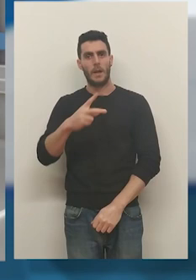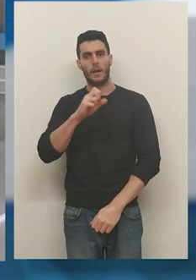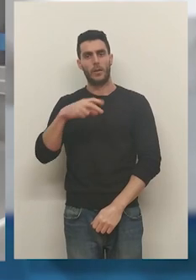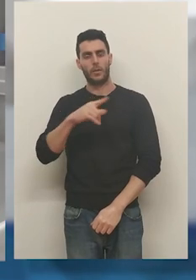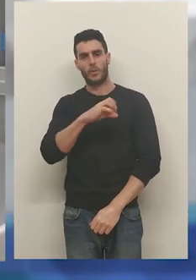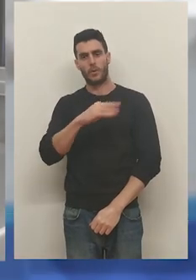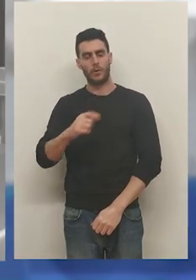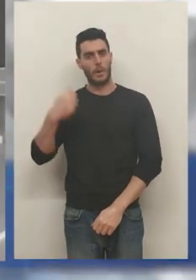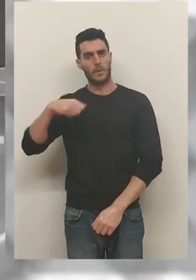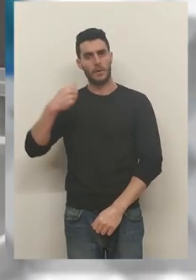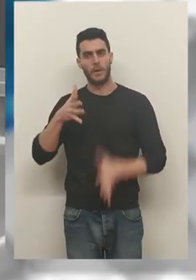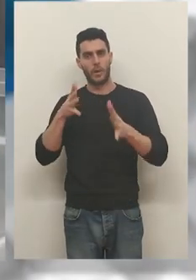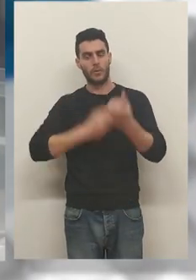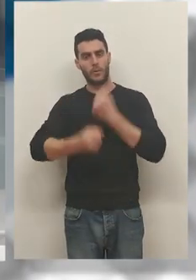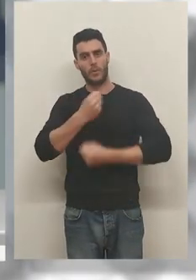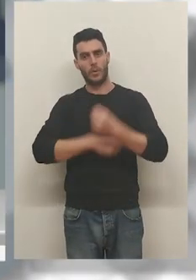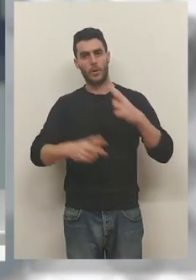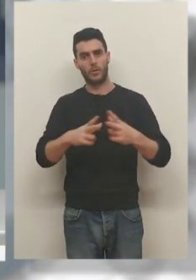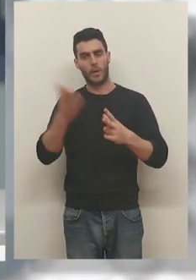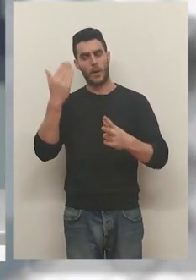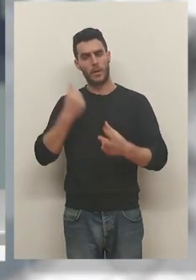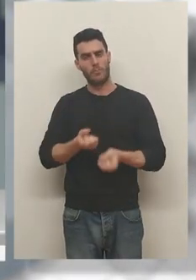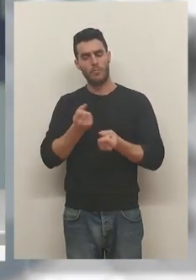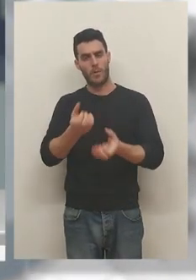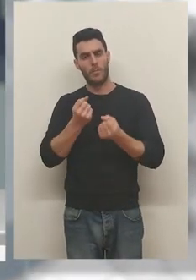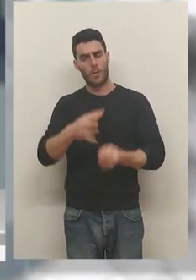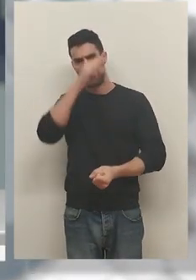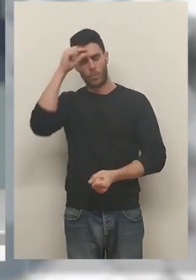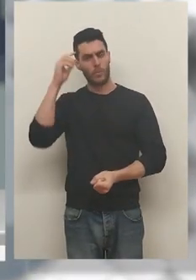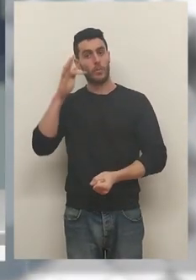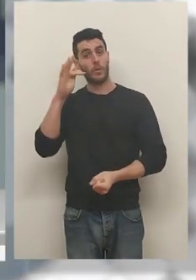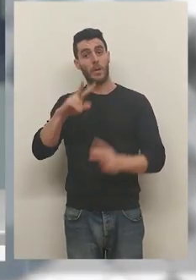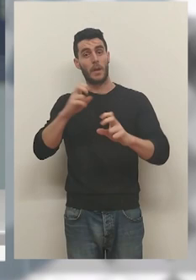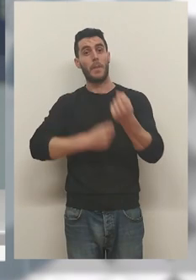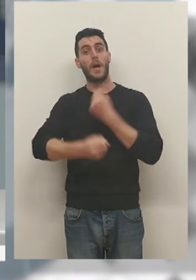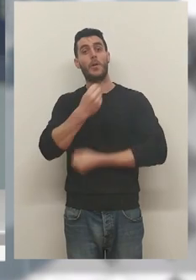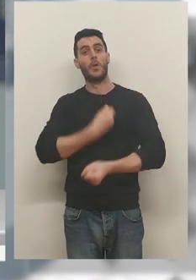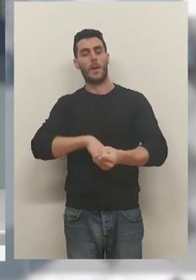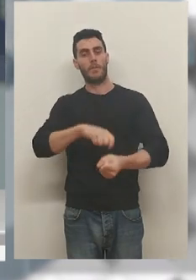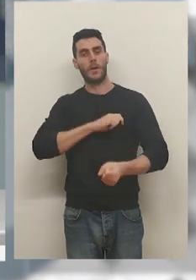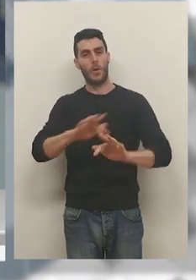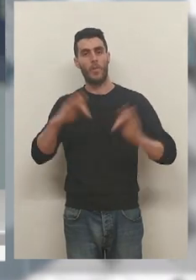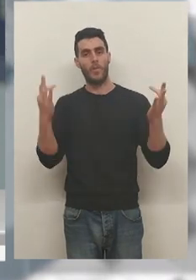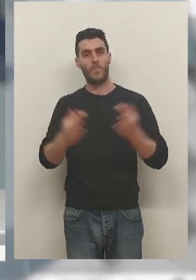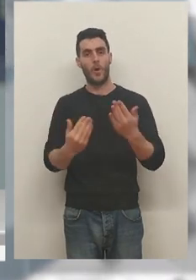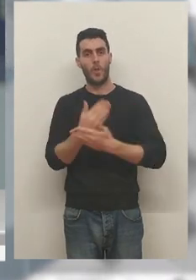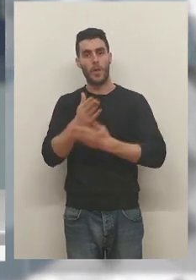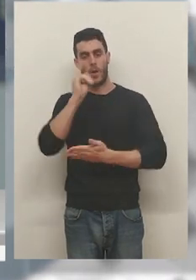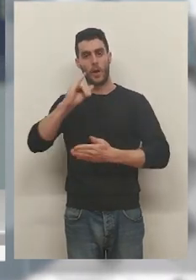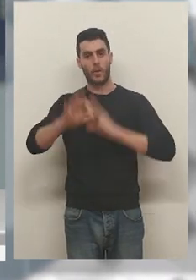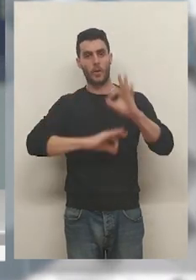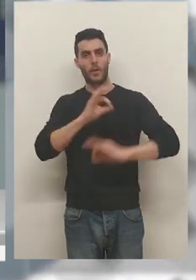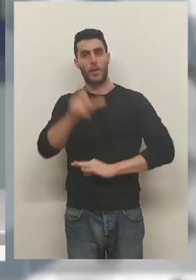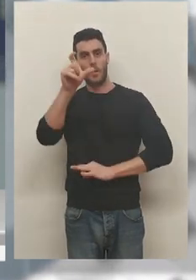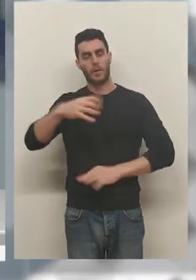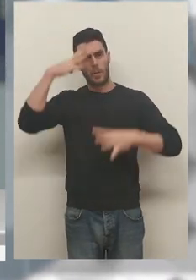Antón costas presidente del Consejo económico y social expuso ayer una visión optimista sobre la economía española en un foro organizado por diario